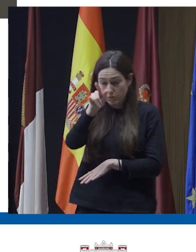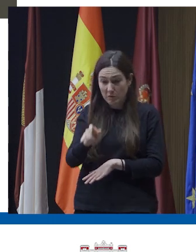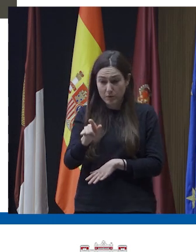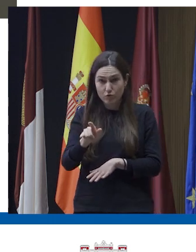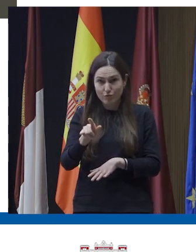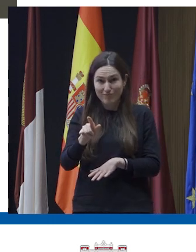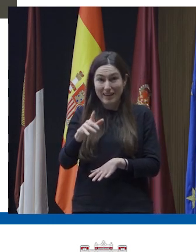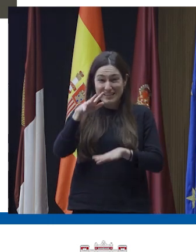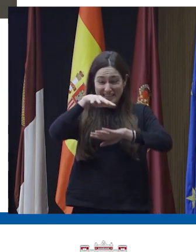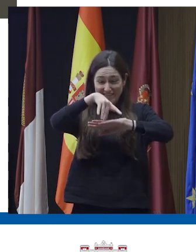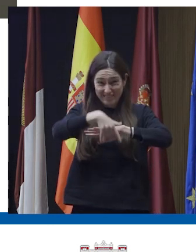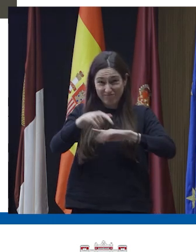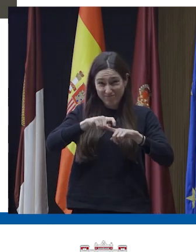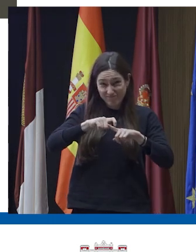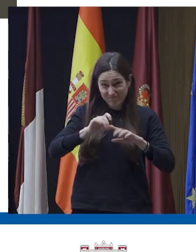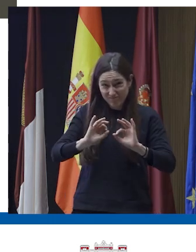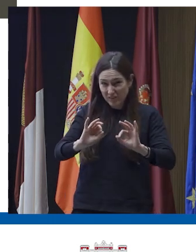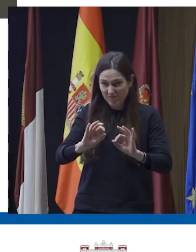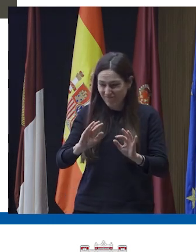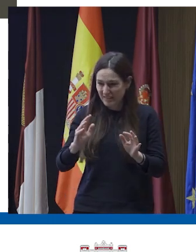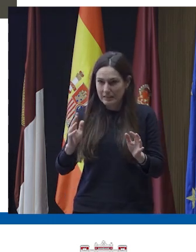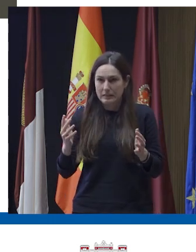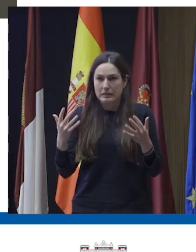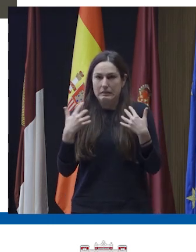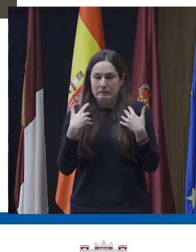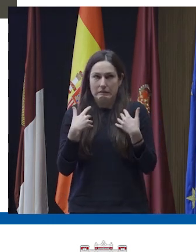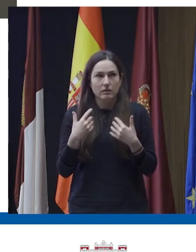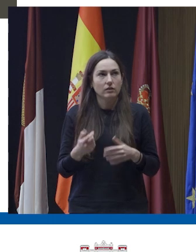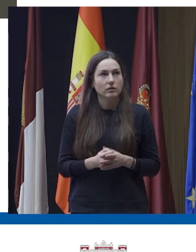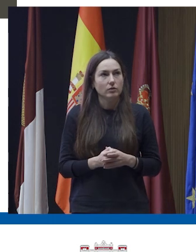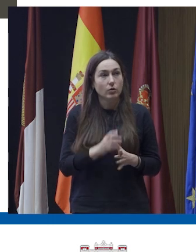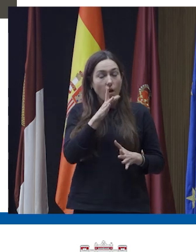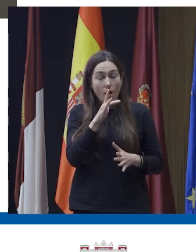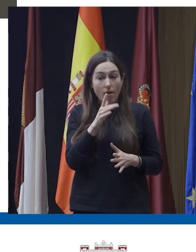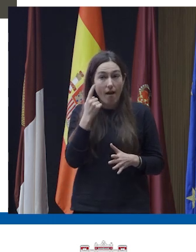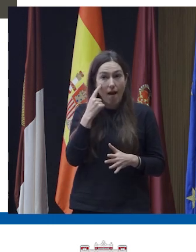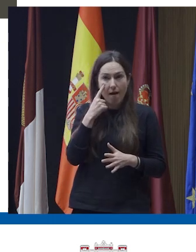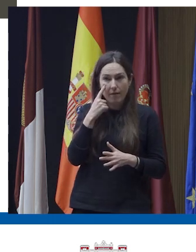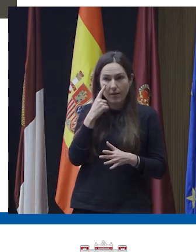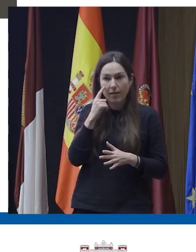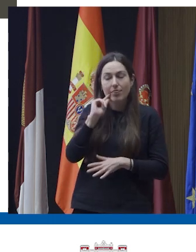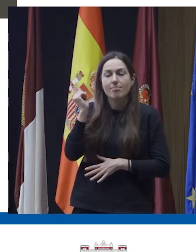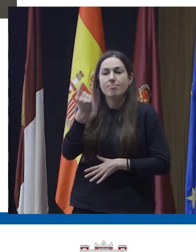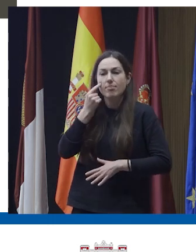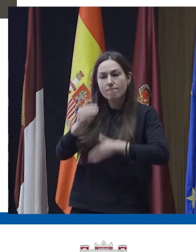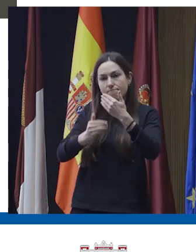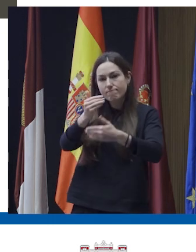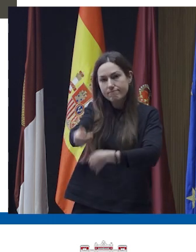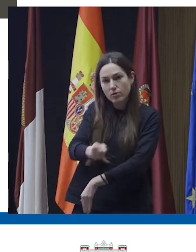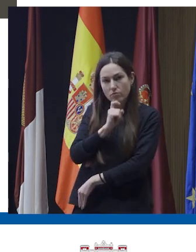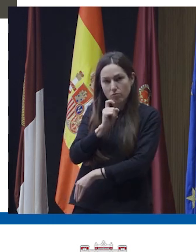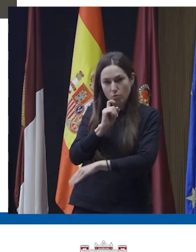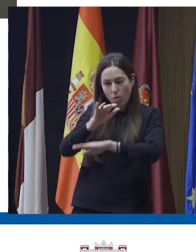catarata va a estar muy incómoda, ¿vale? Entonces, pues ahora vamos a ver un poquito cuál es el proceso diagnóstico de las cataratas y cómo